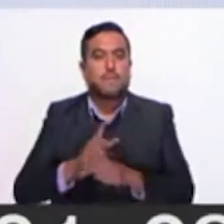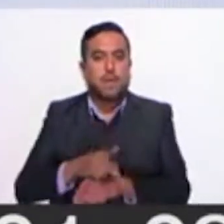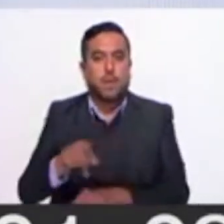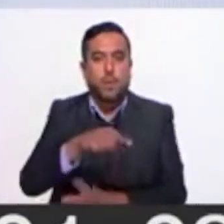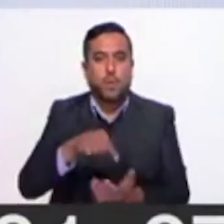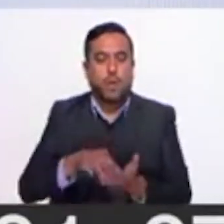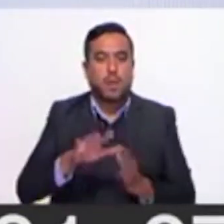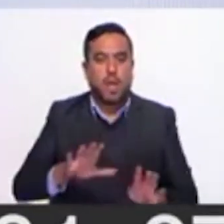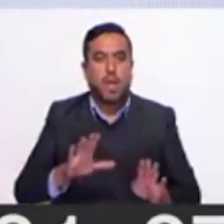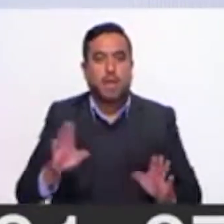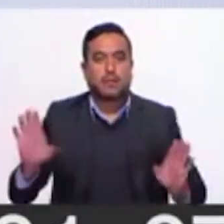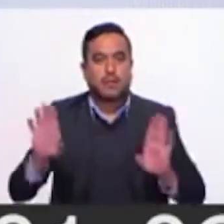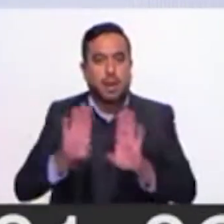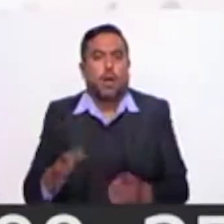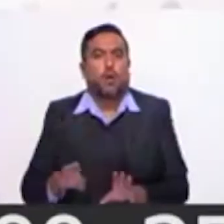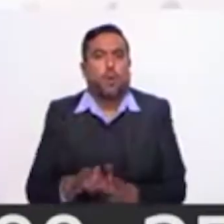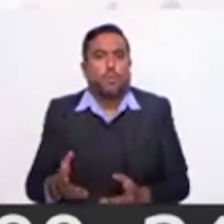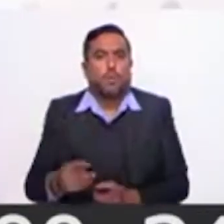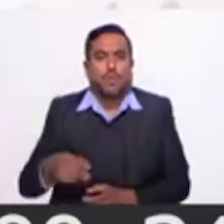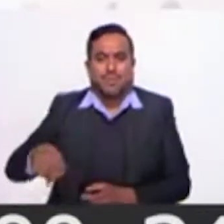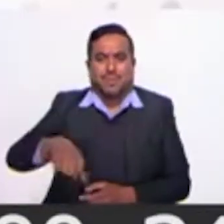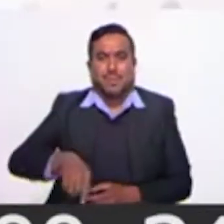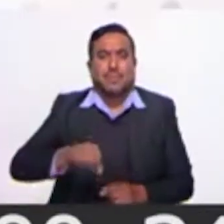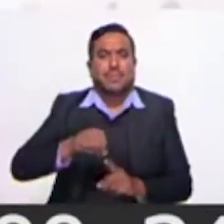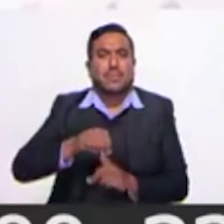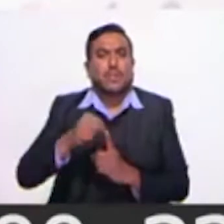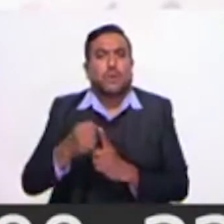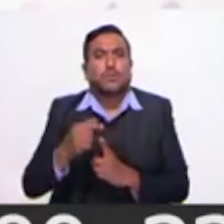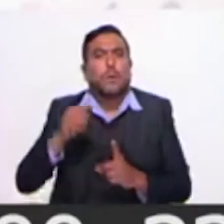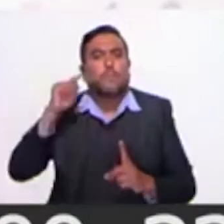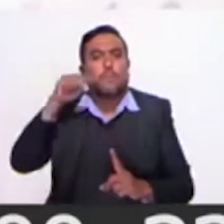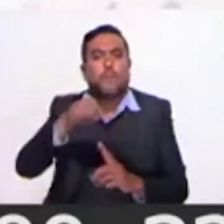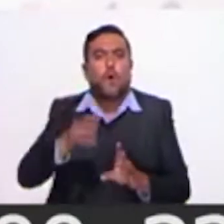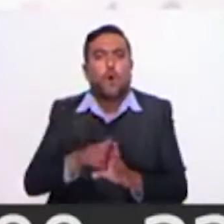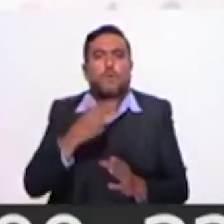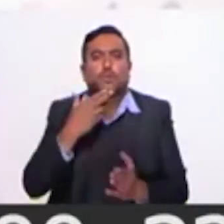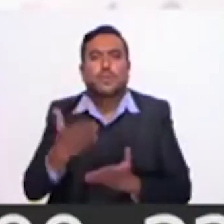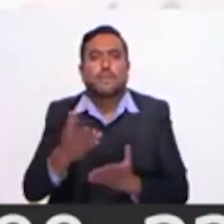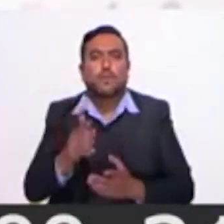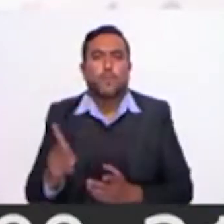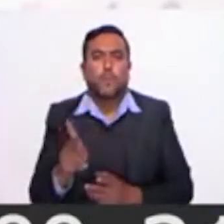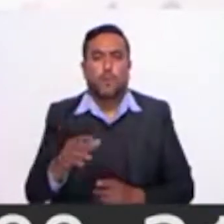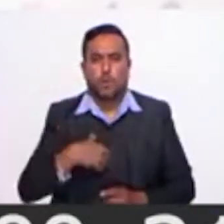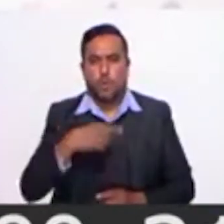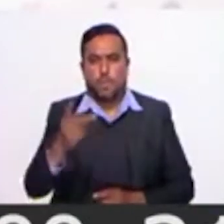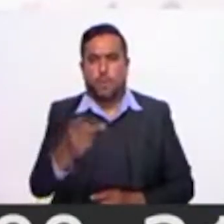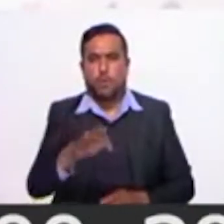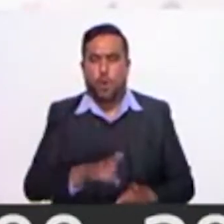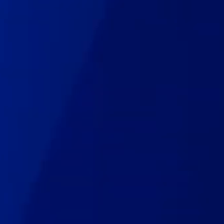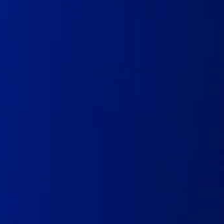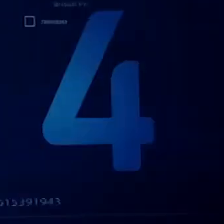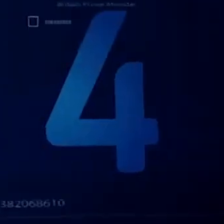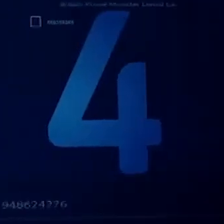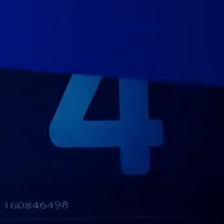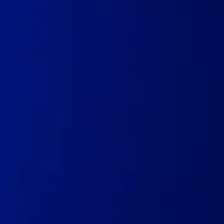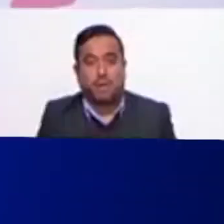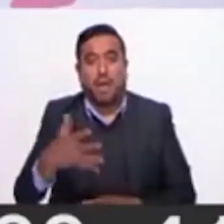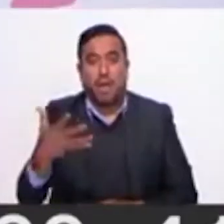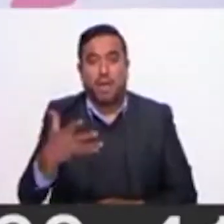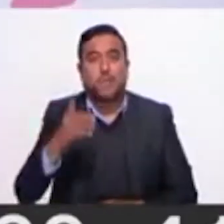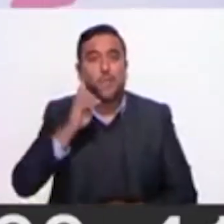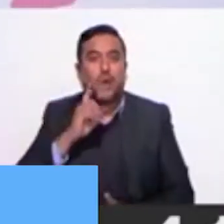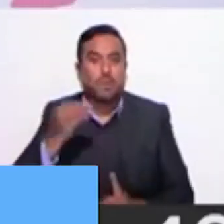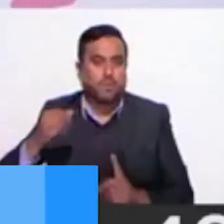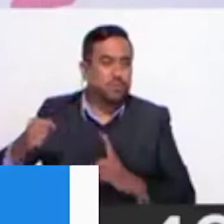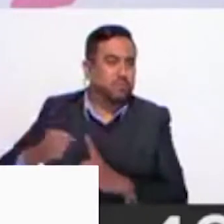cerrando calles, haciéndolas peatonales. Le siguió en este mismo tema Sergio Contreras del Partido Verde Ecologista de México. Debe